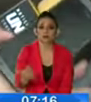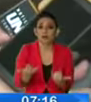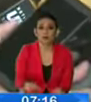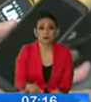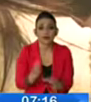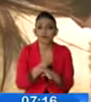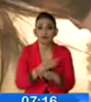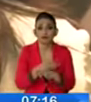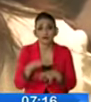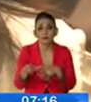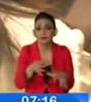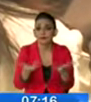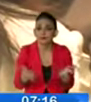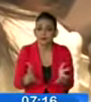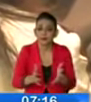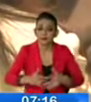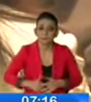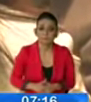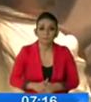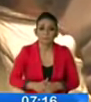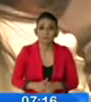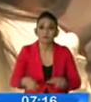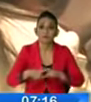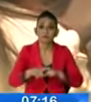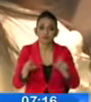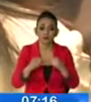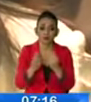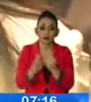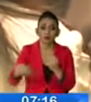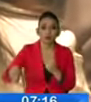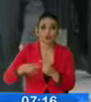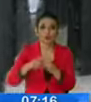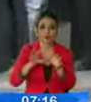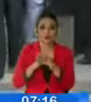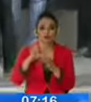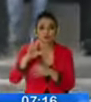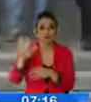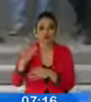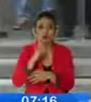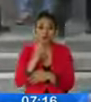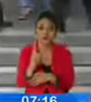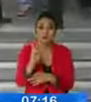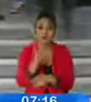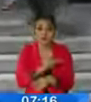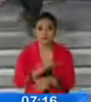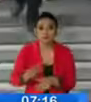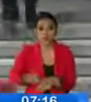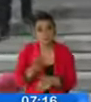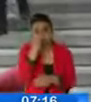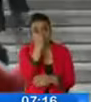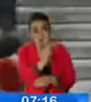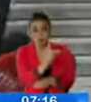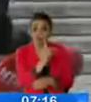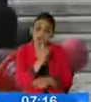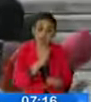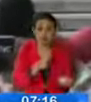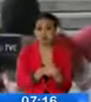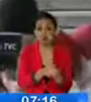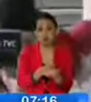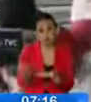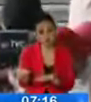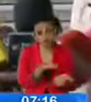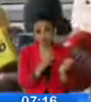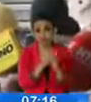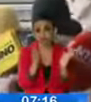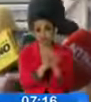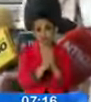tiene funciones. Sin embargo, en el bloque de gobierno se destaca la decisión del segundo mandatario, quien se muestra a favor de ser